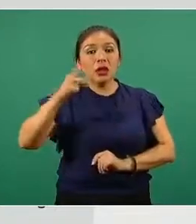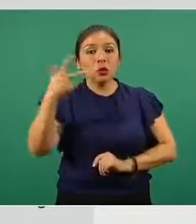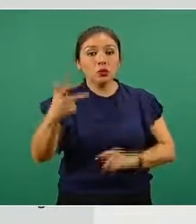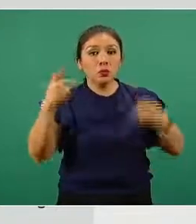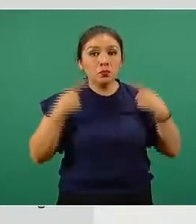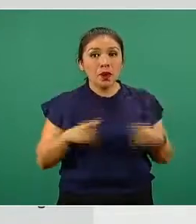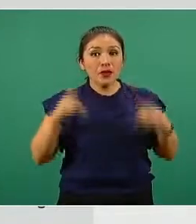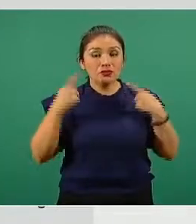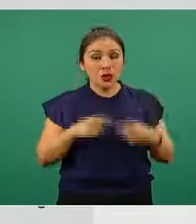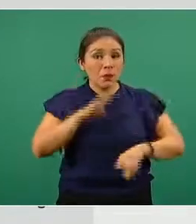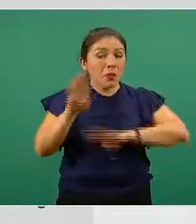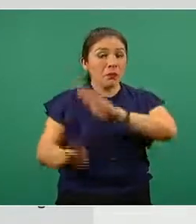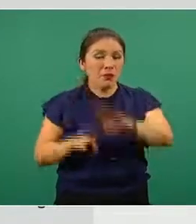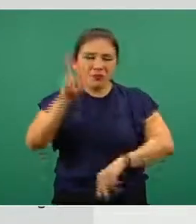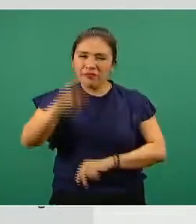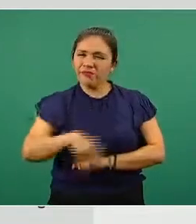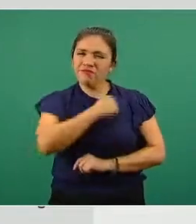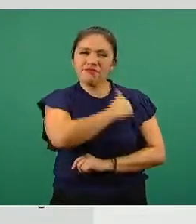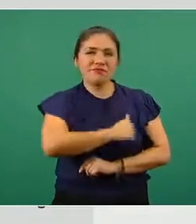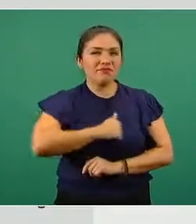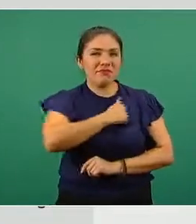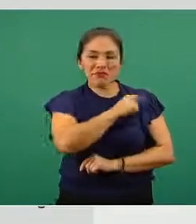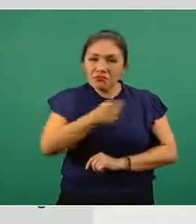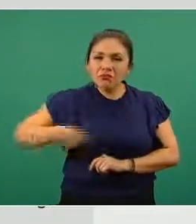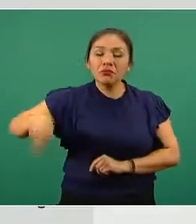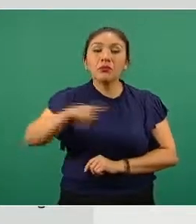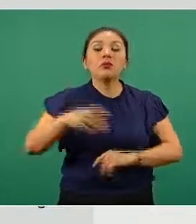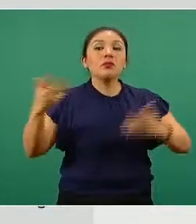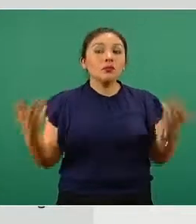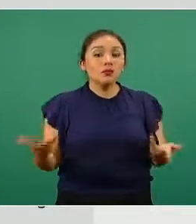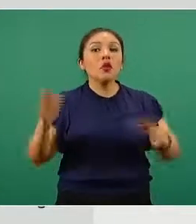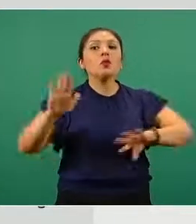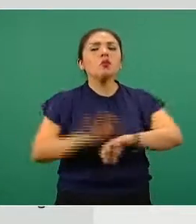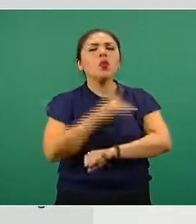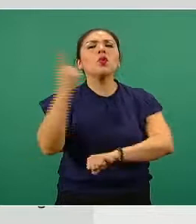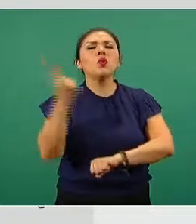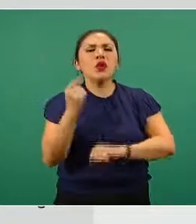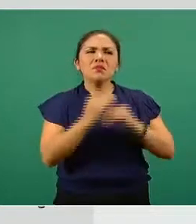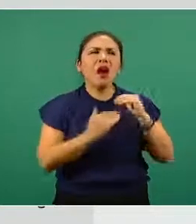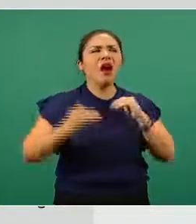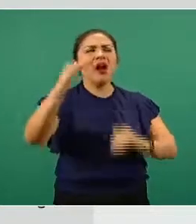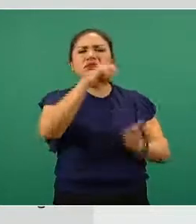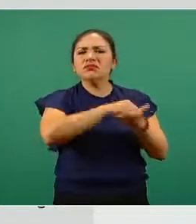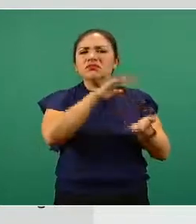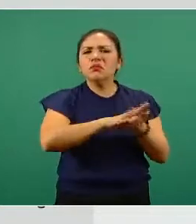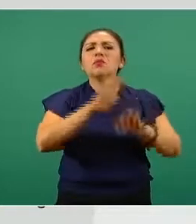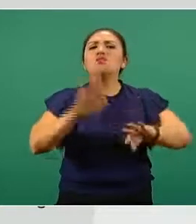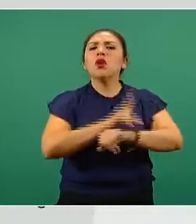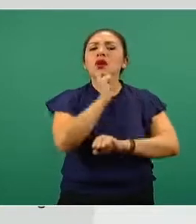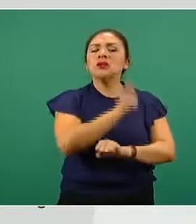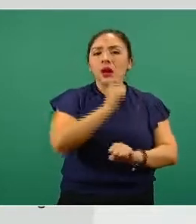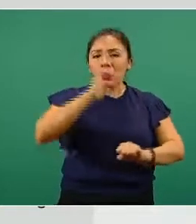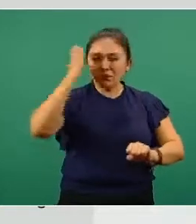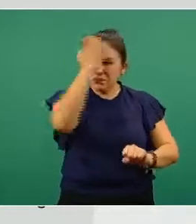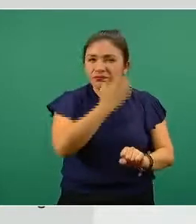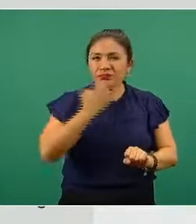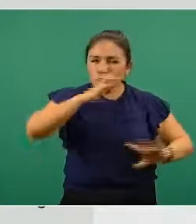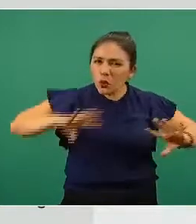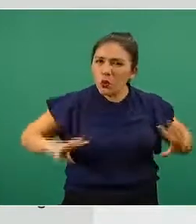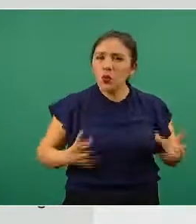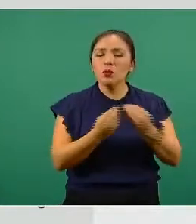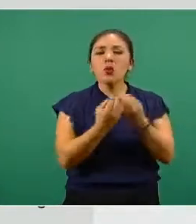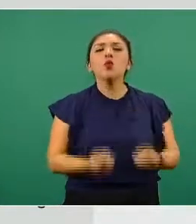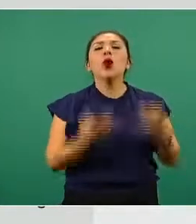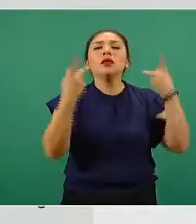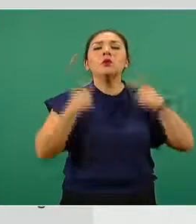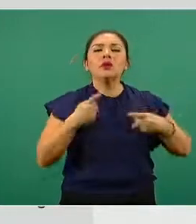217.168 desafortunadas y lamentables defunciones porque se analiza la totalidad de las defunciones que se